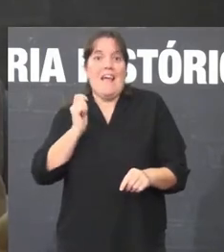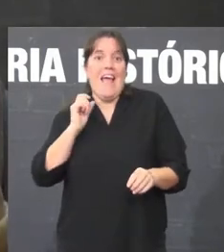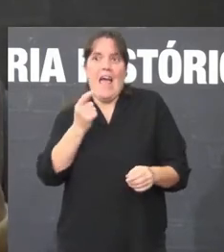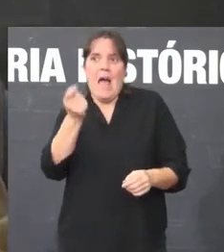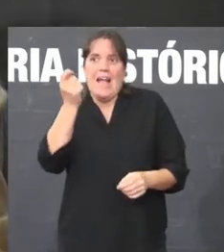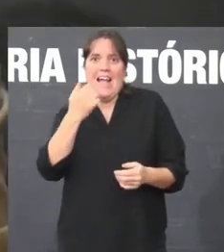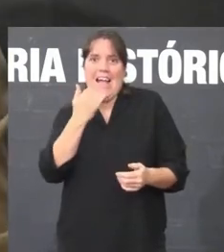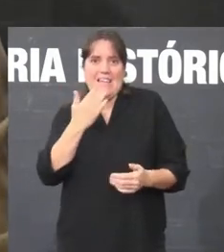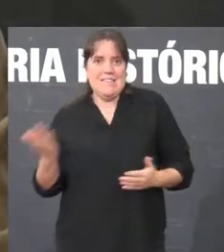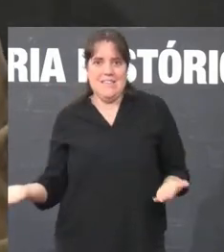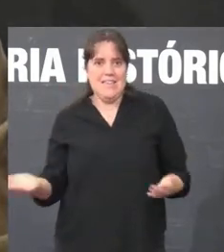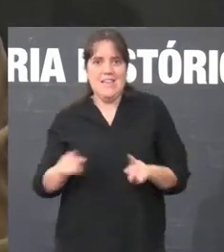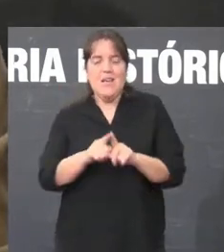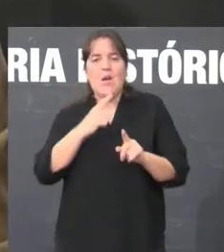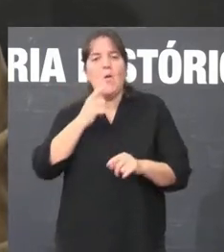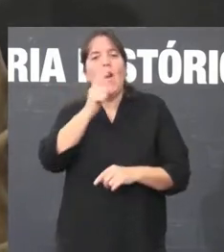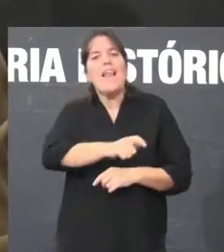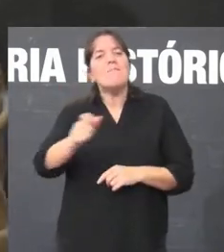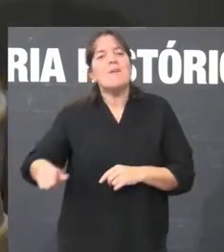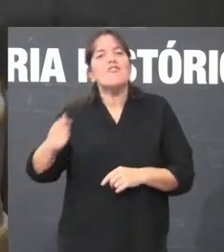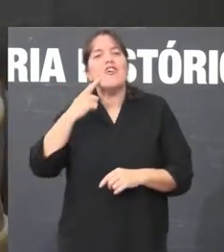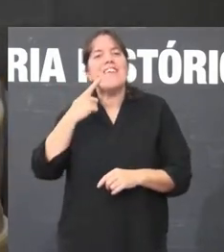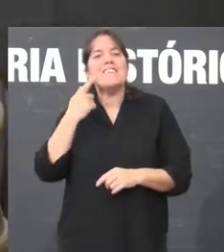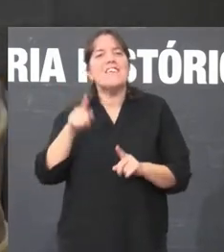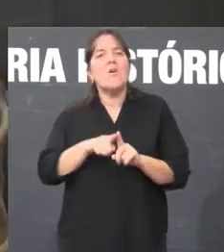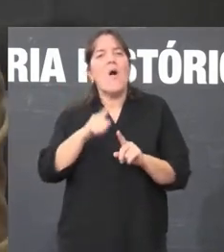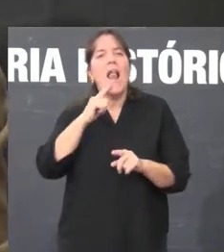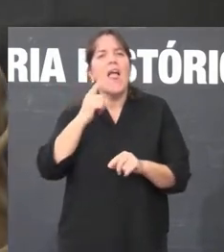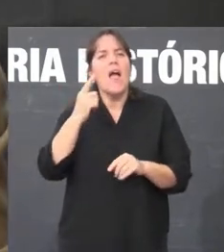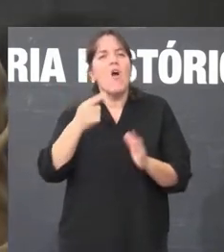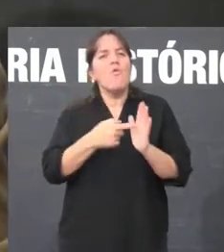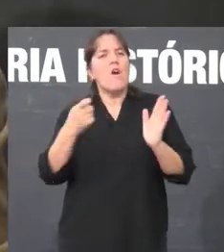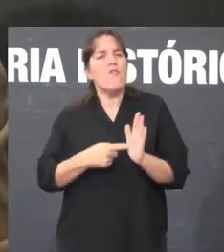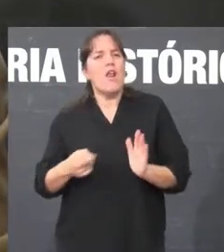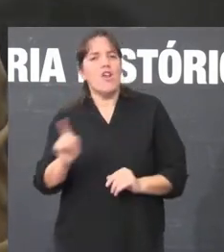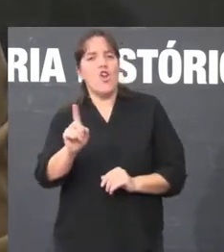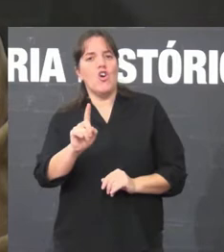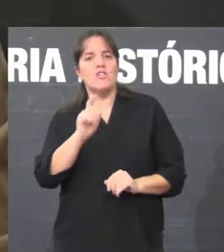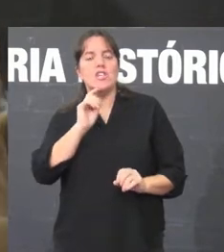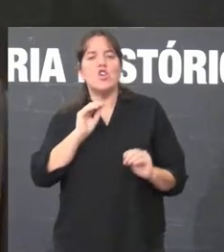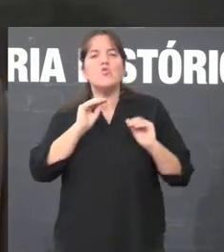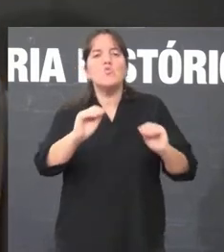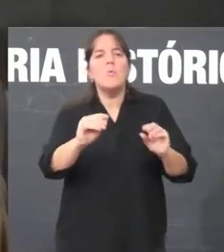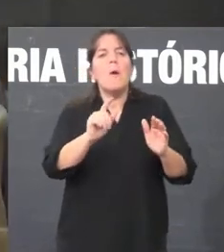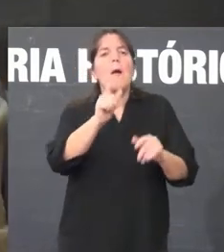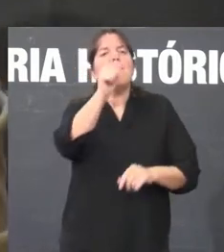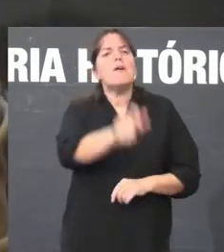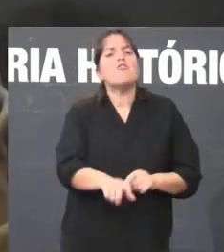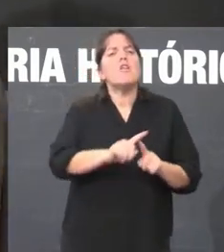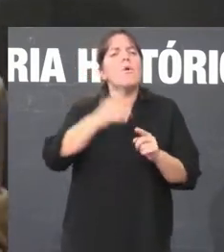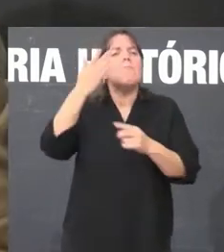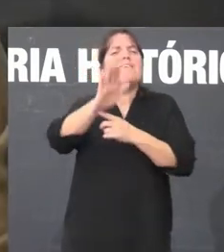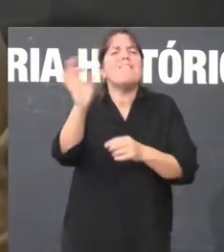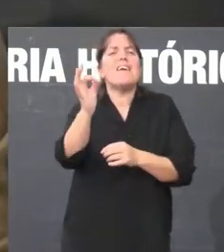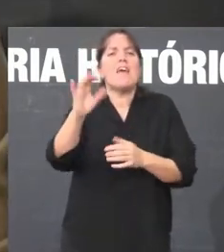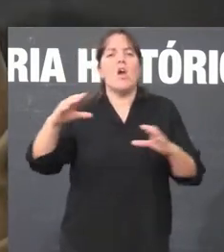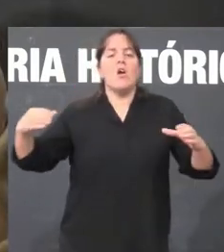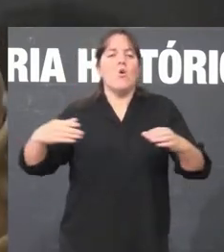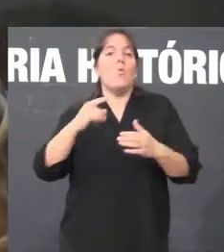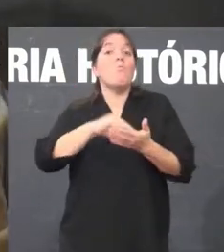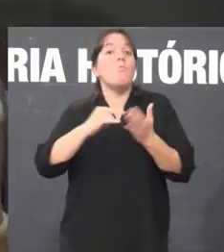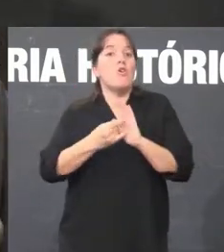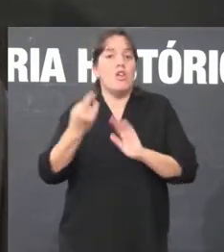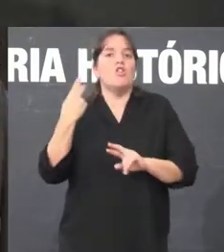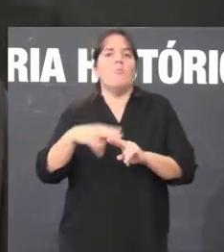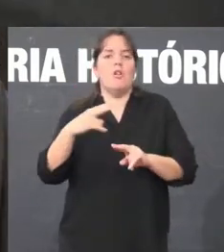eliminar persoas na súa individualidade, sino o que representaban na construción de proxectos políticos e de ideoloxías moi concretas, no noso